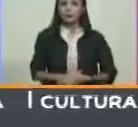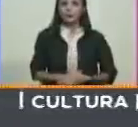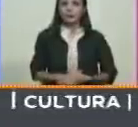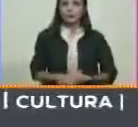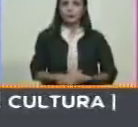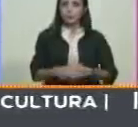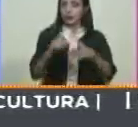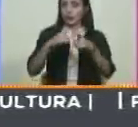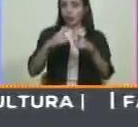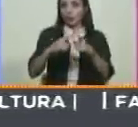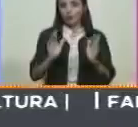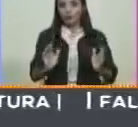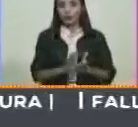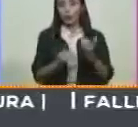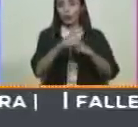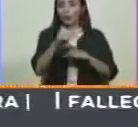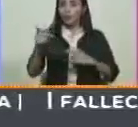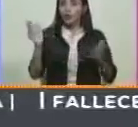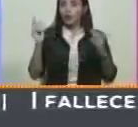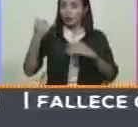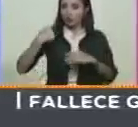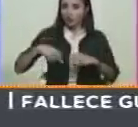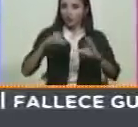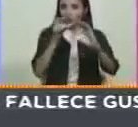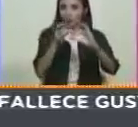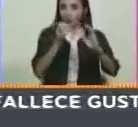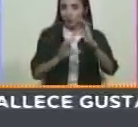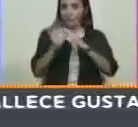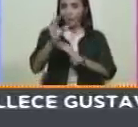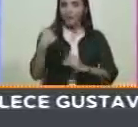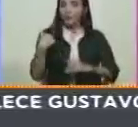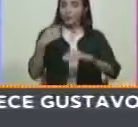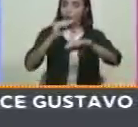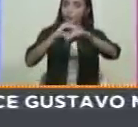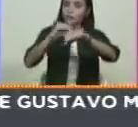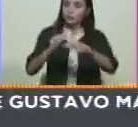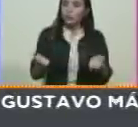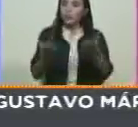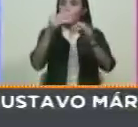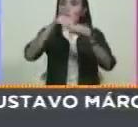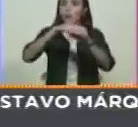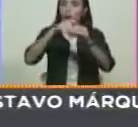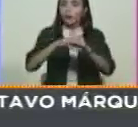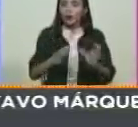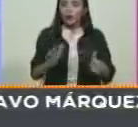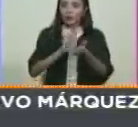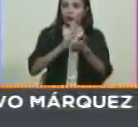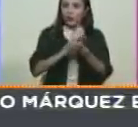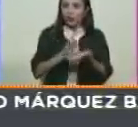entonces a los que tienen carne de la patria yo los llevamos salgan a votar